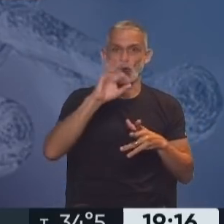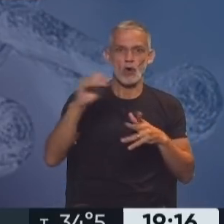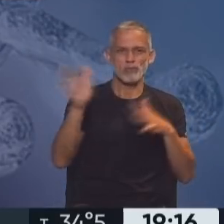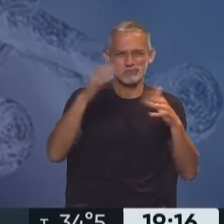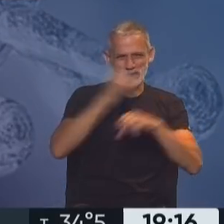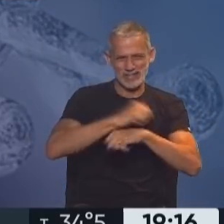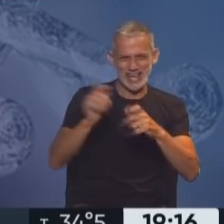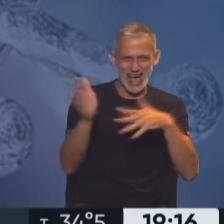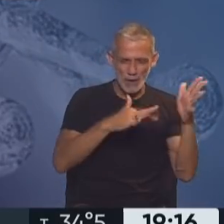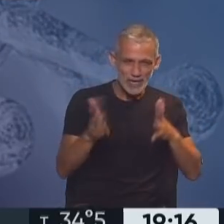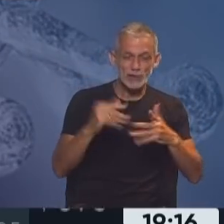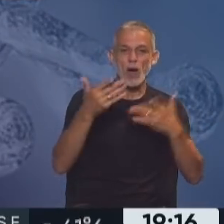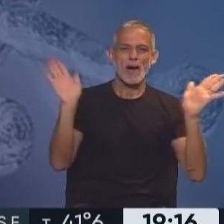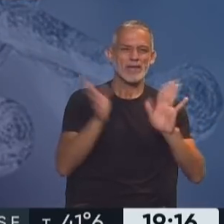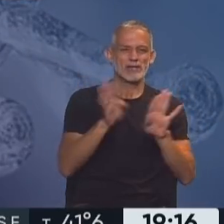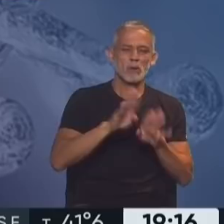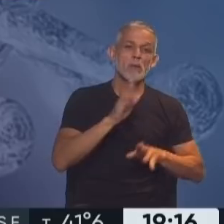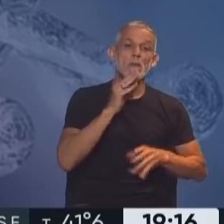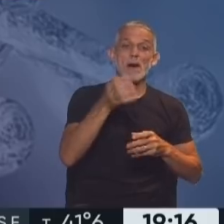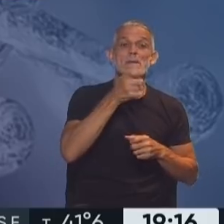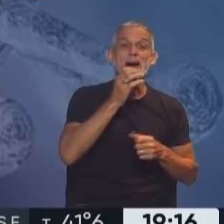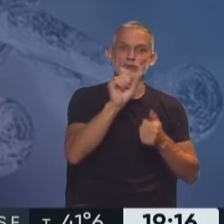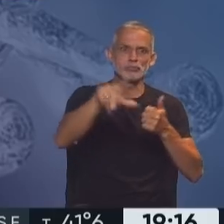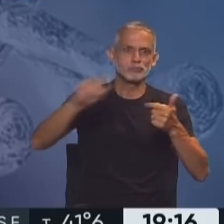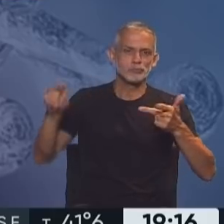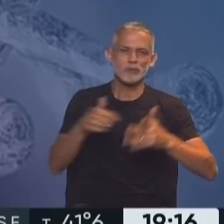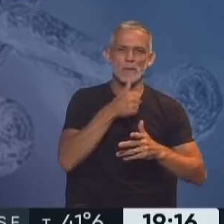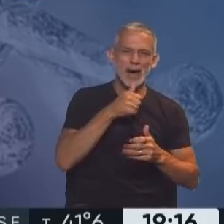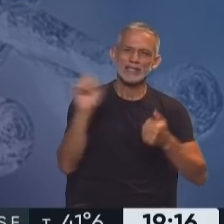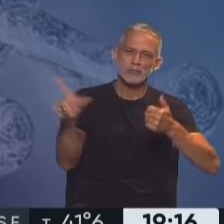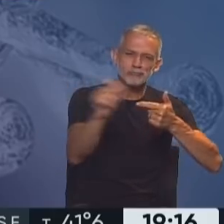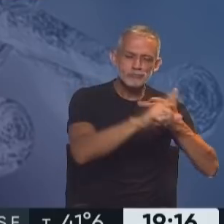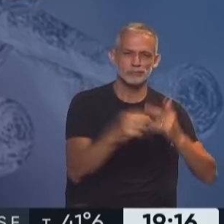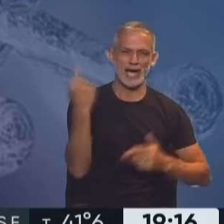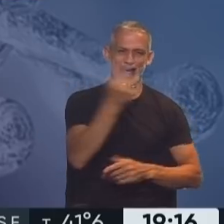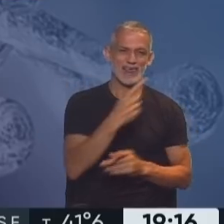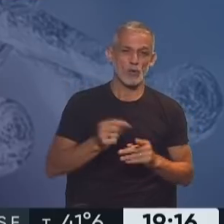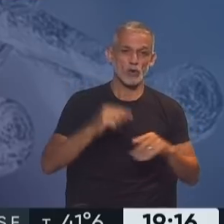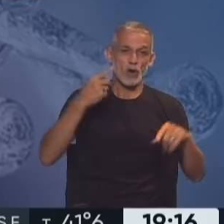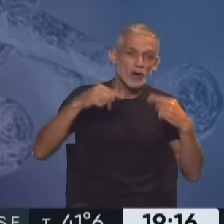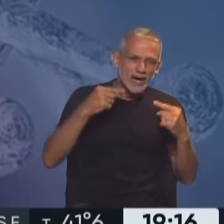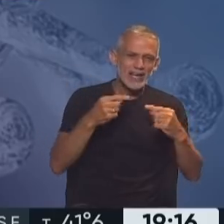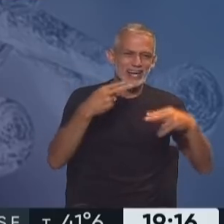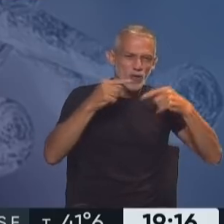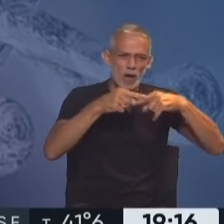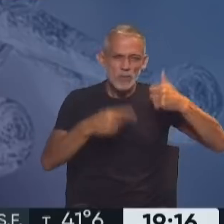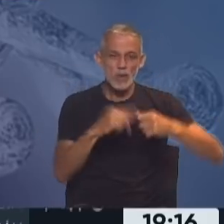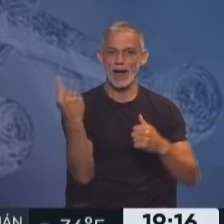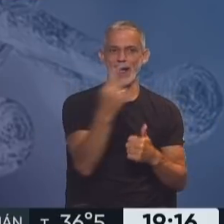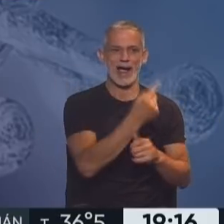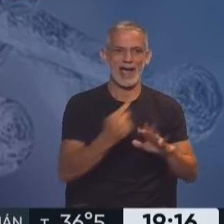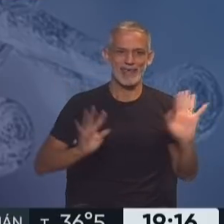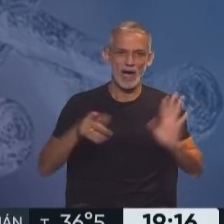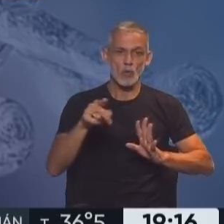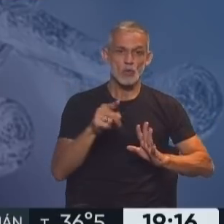ventilación cruzada, que cada uno tenga su vaso, que cada uno use su mate, que cada uno lleve sus utensilios, que los utilice